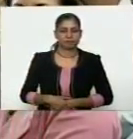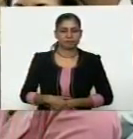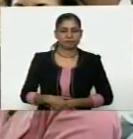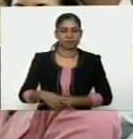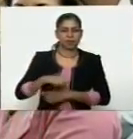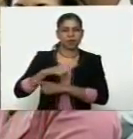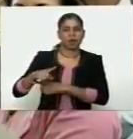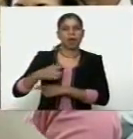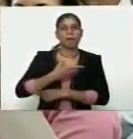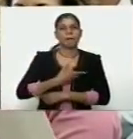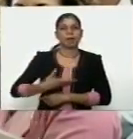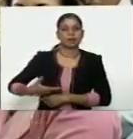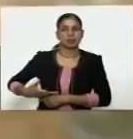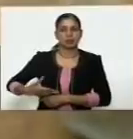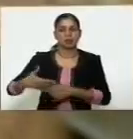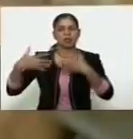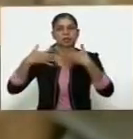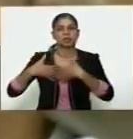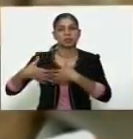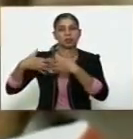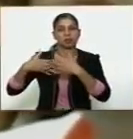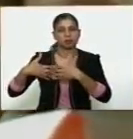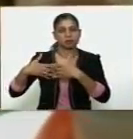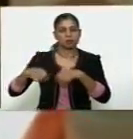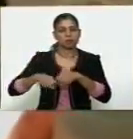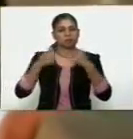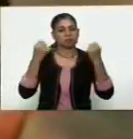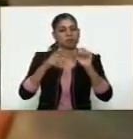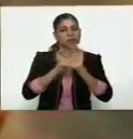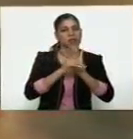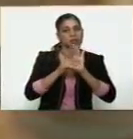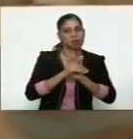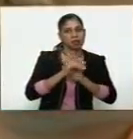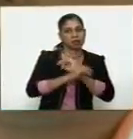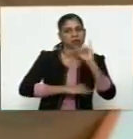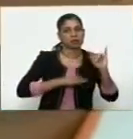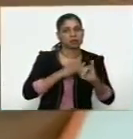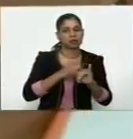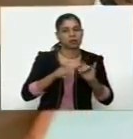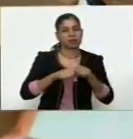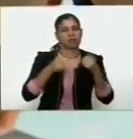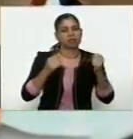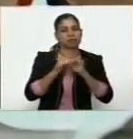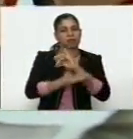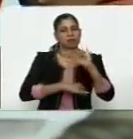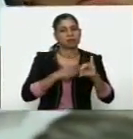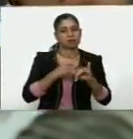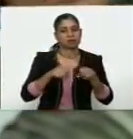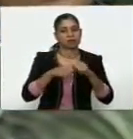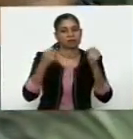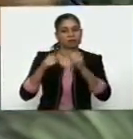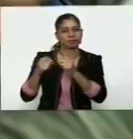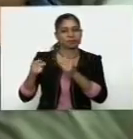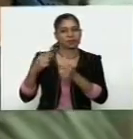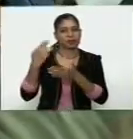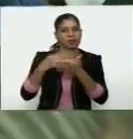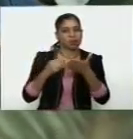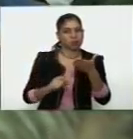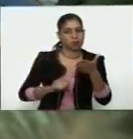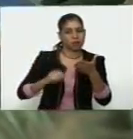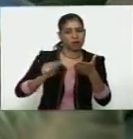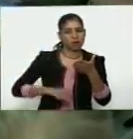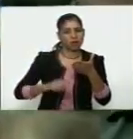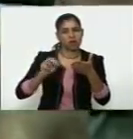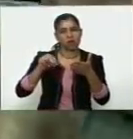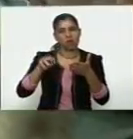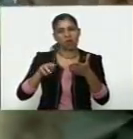orden ejecutiva violatoria del derecho internacional público, del derecho internacional privado, de los acuerdos suscritos en el marco de la Organización de Naciones Unidas y la Organización Mundial